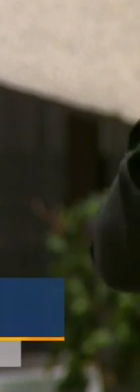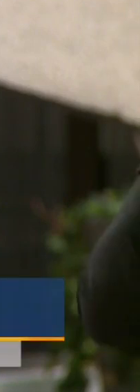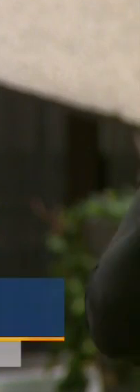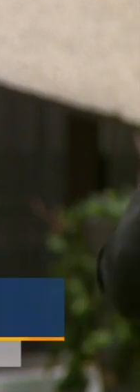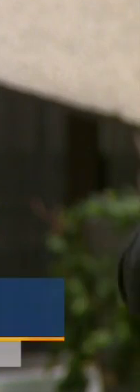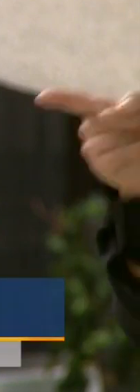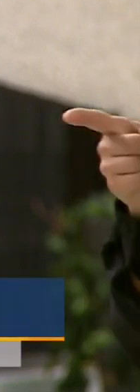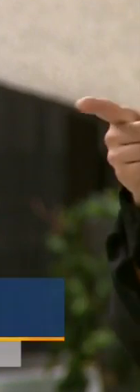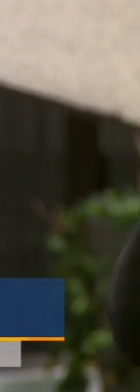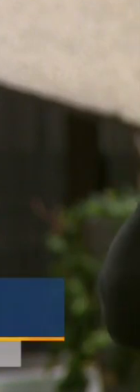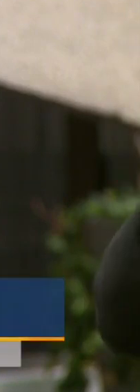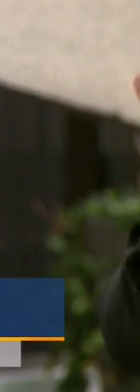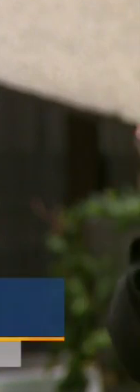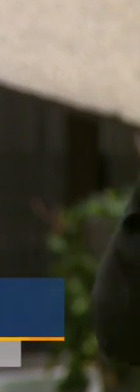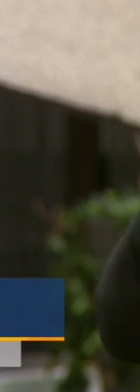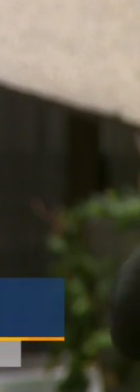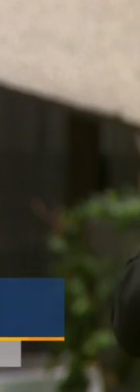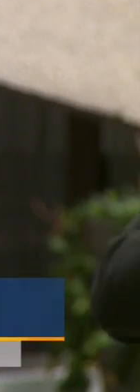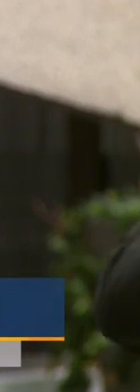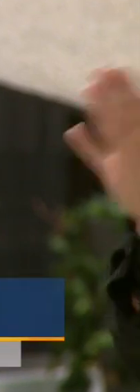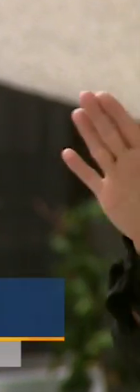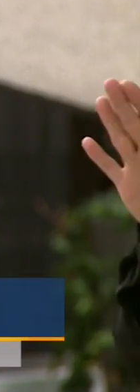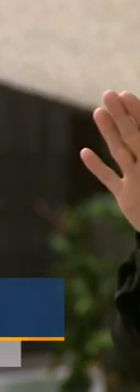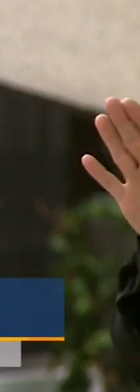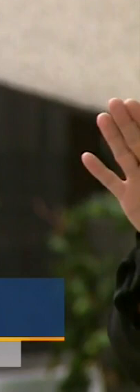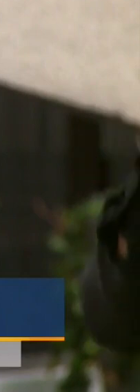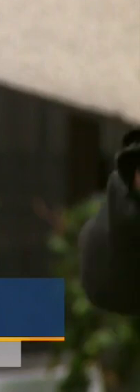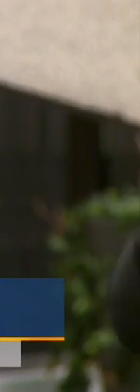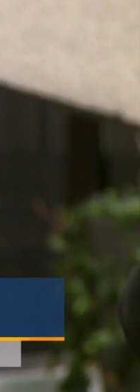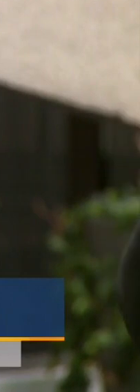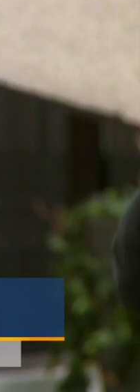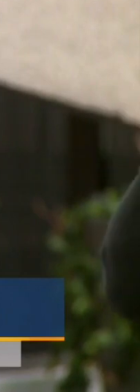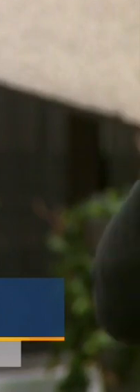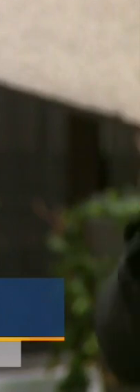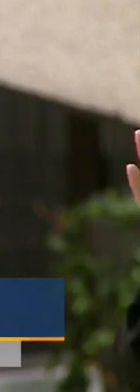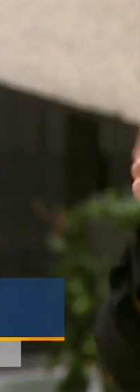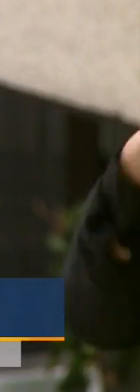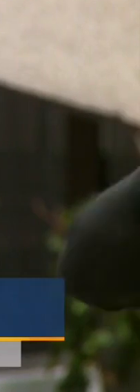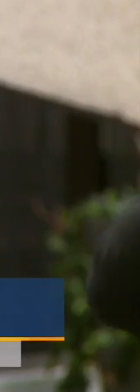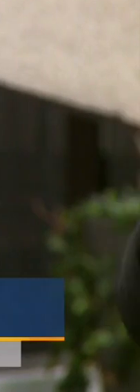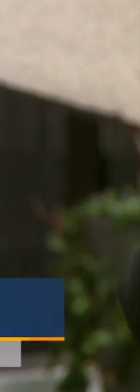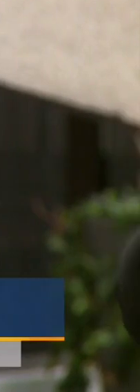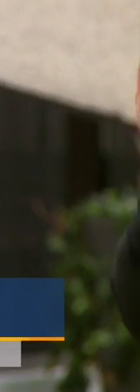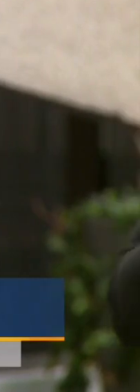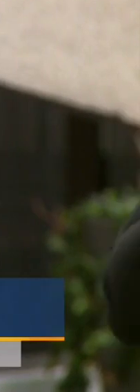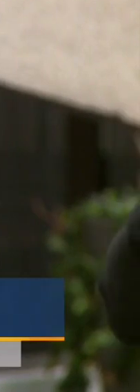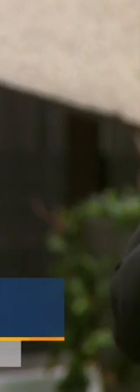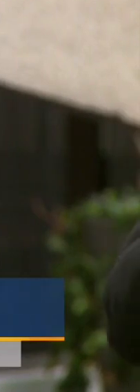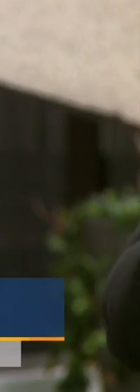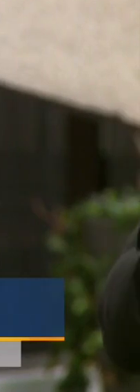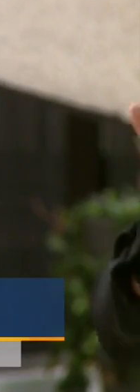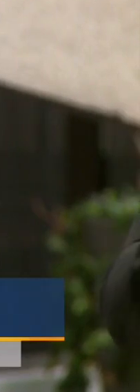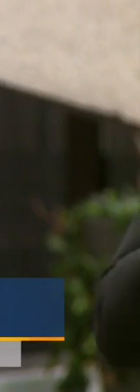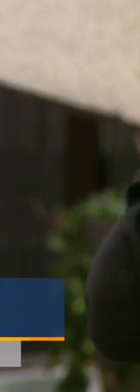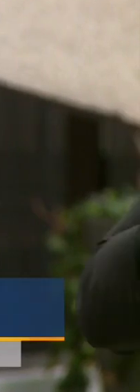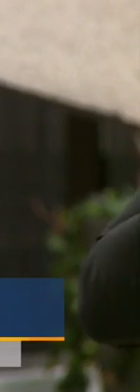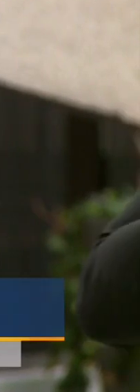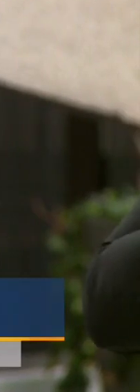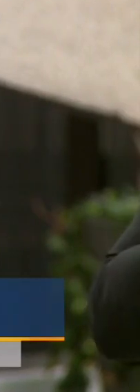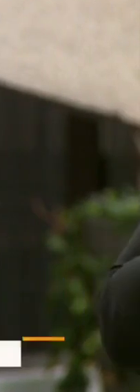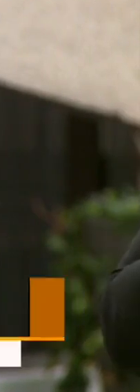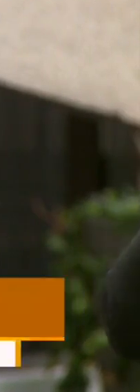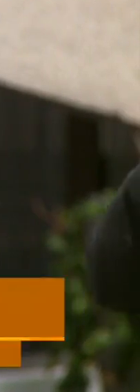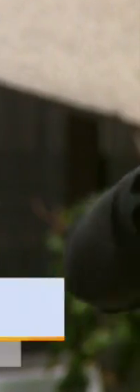ni la tiene ese periodista, tampoco la tengo yo. Es cuestión de interpretaciones. Nuestra intención solamente fue coordinar trabajo, establecer